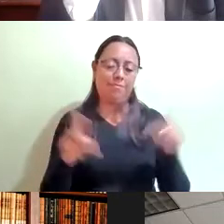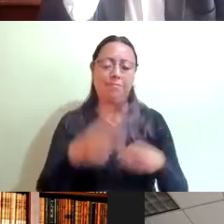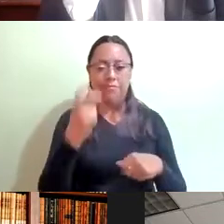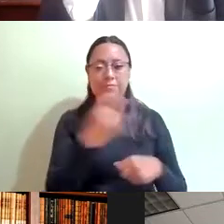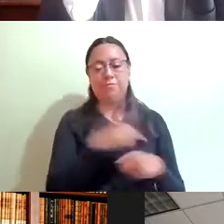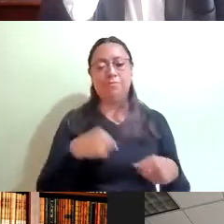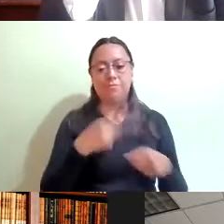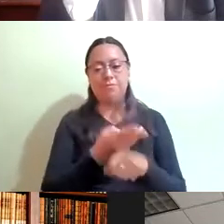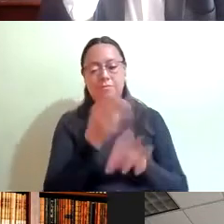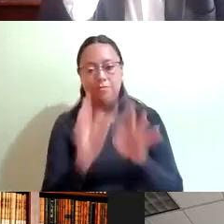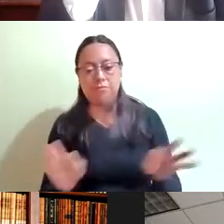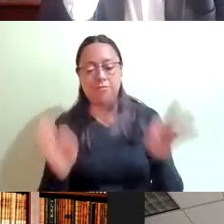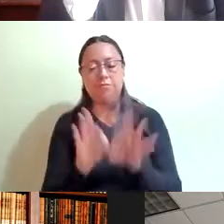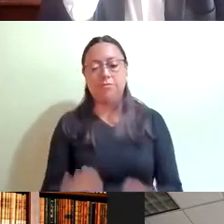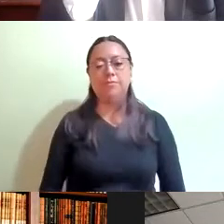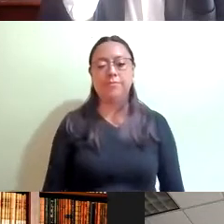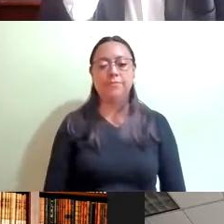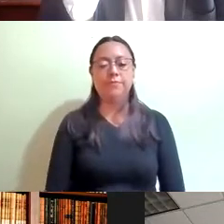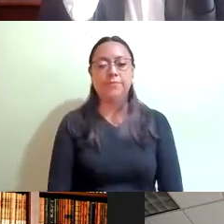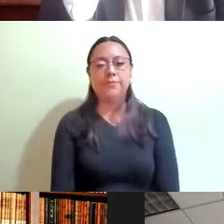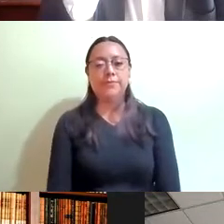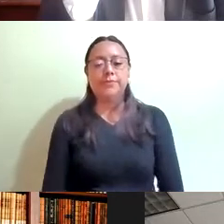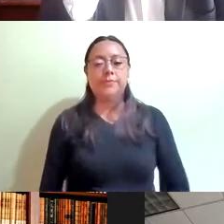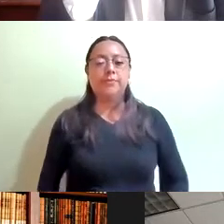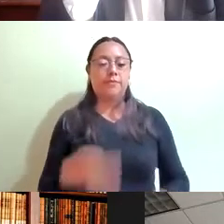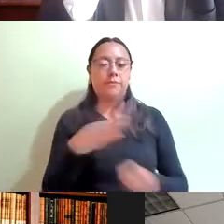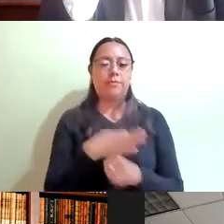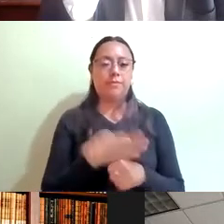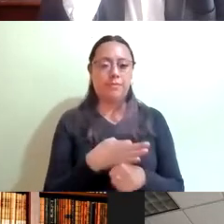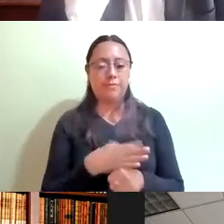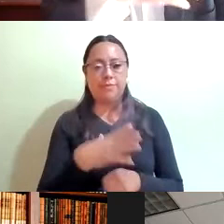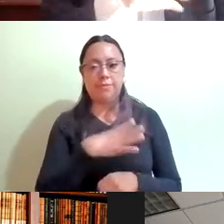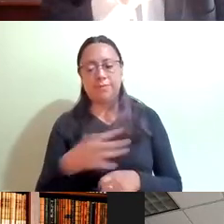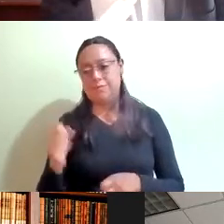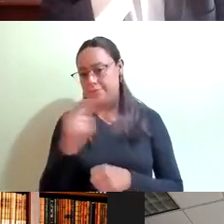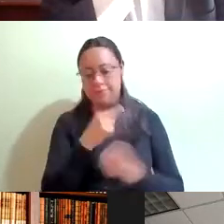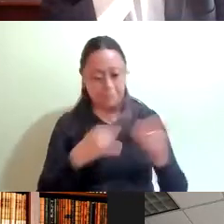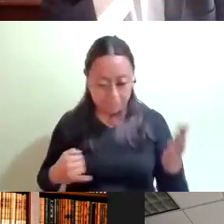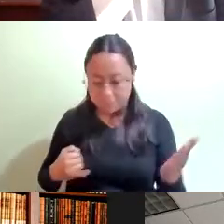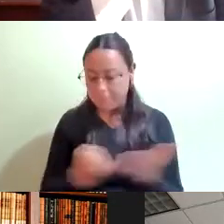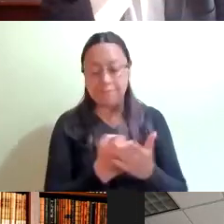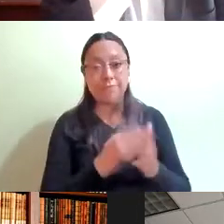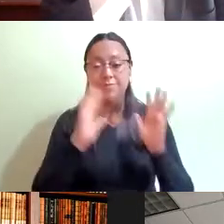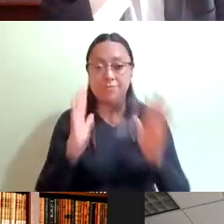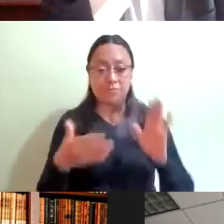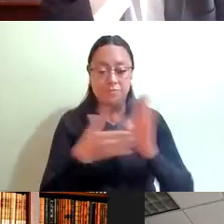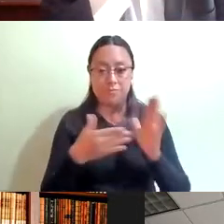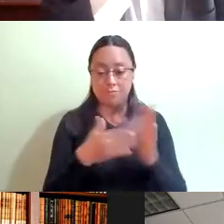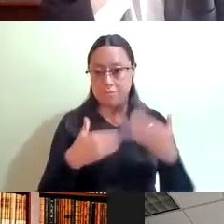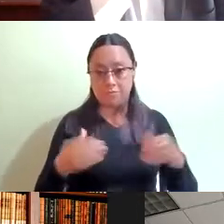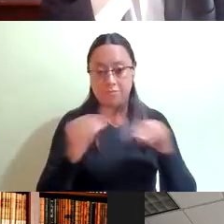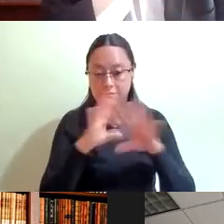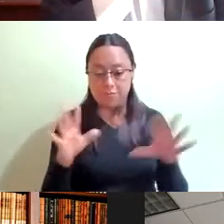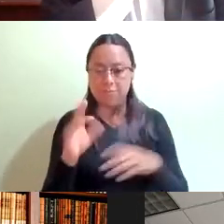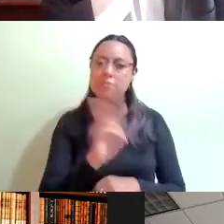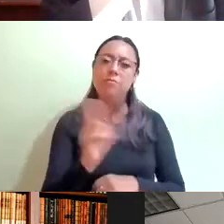Es cierto que no hay una cuestión determinada en la ley de que sean tal o